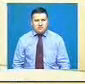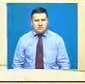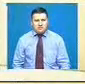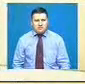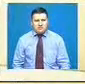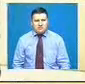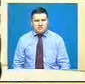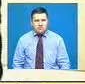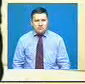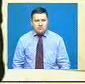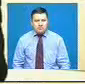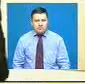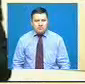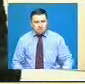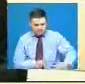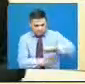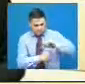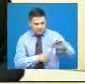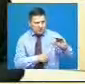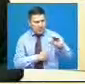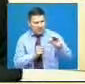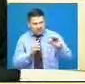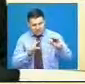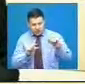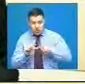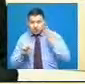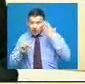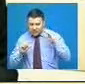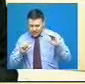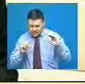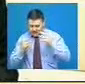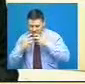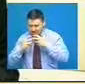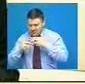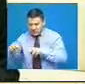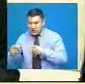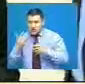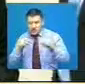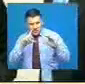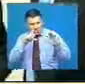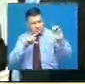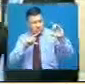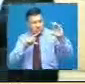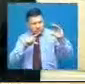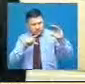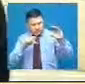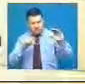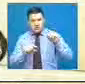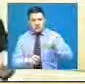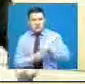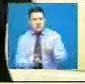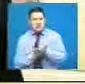La devaluación le ayuda enormemente a la industria y al agro colombiano. Como también le